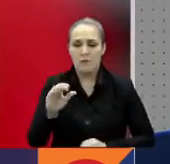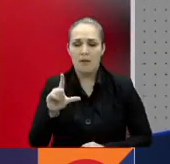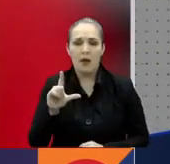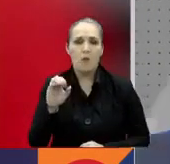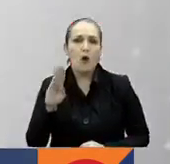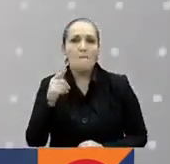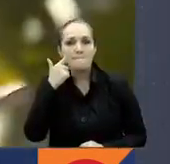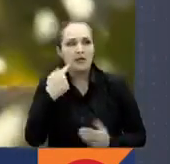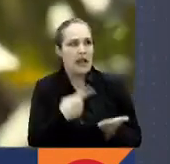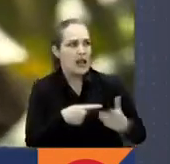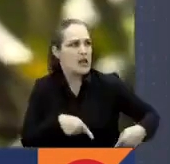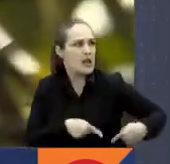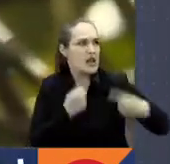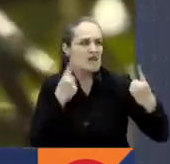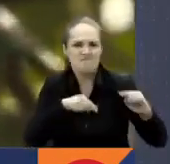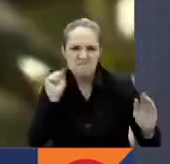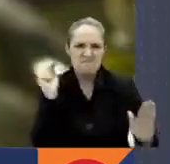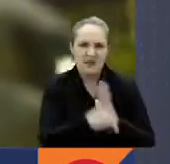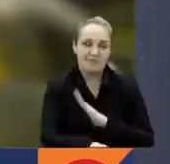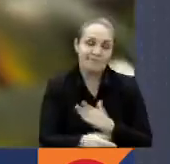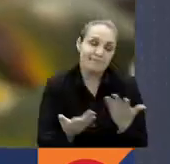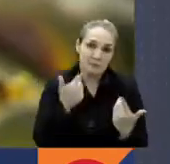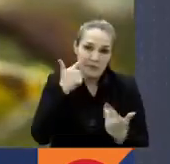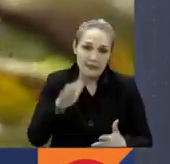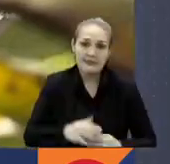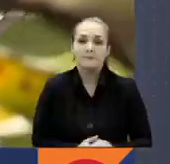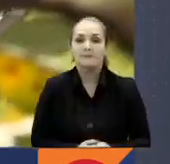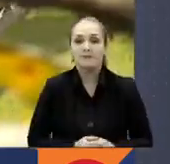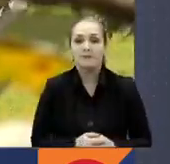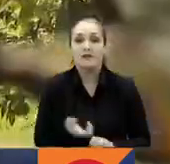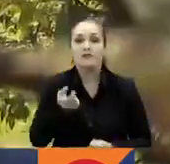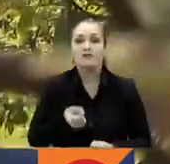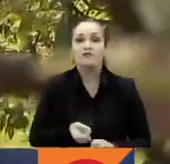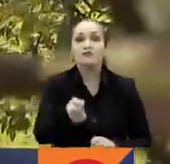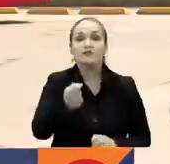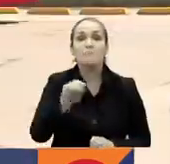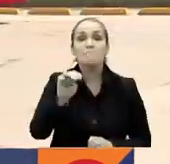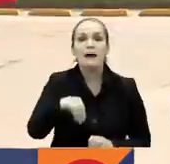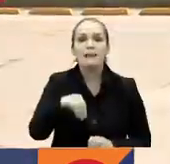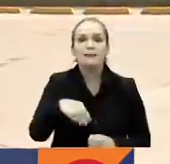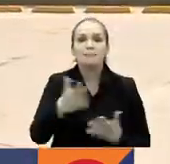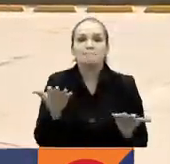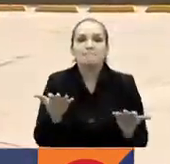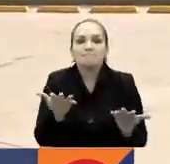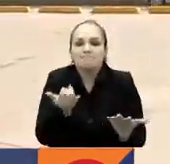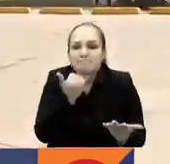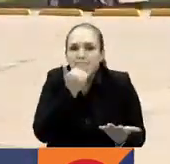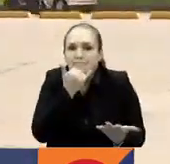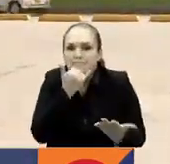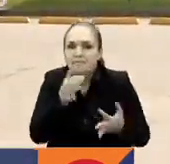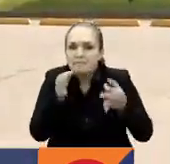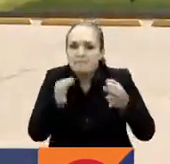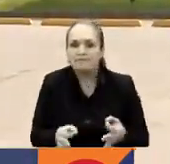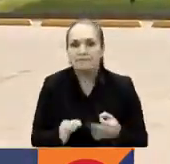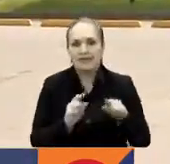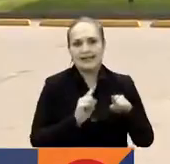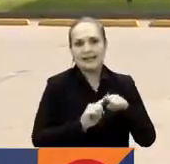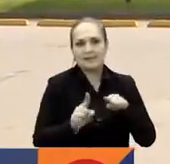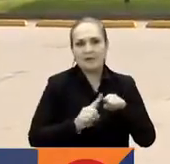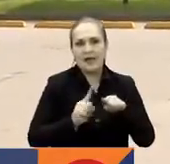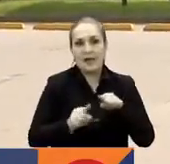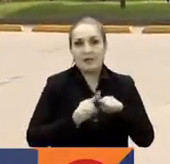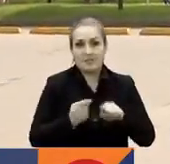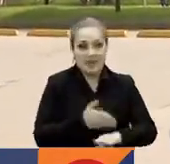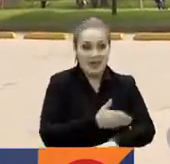cuentas. Hasta el martes se conocerá el futuro de Transmilenio y del plan de emergencia social que presentó la alcaldesa Claudia